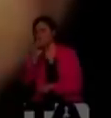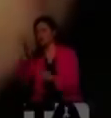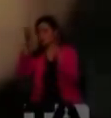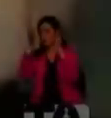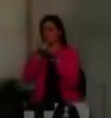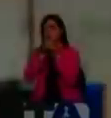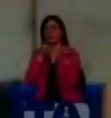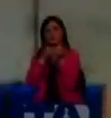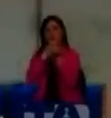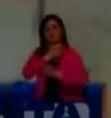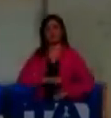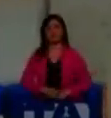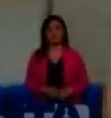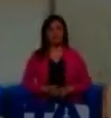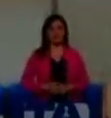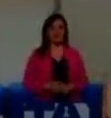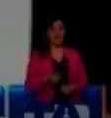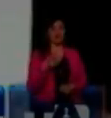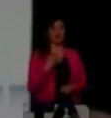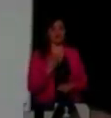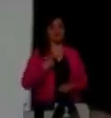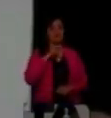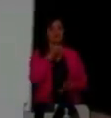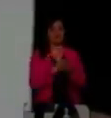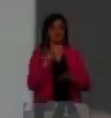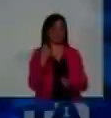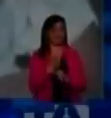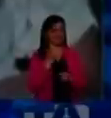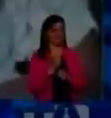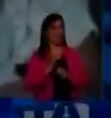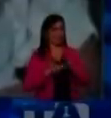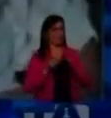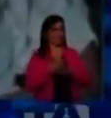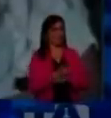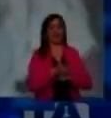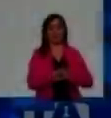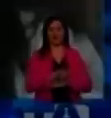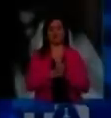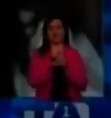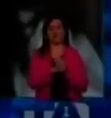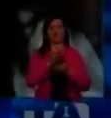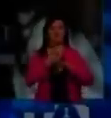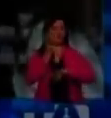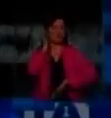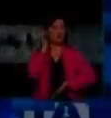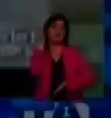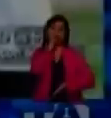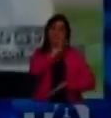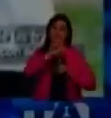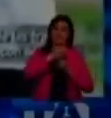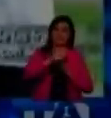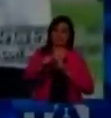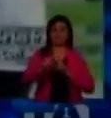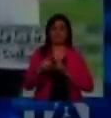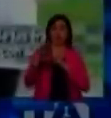para atenderlos. Y seguramente estaremos trabajando contigo nuevamente para ayudar a estas mujeres que en Ecuador están pasando por estos